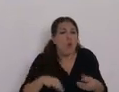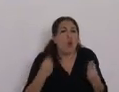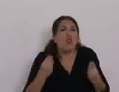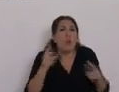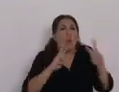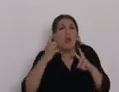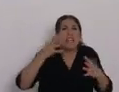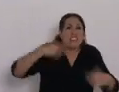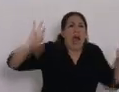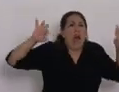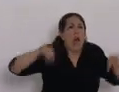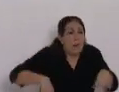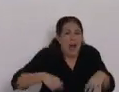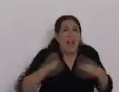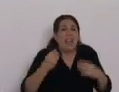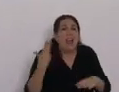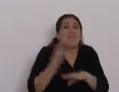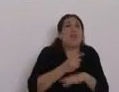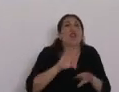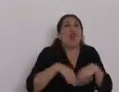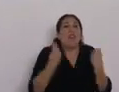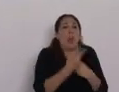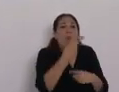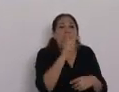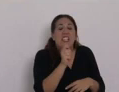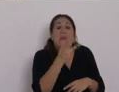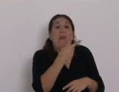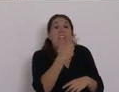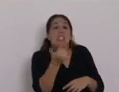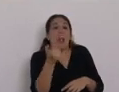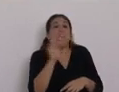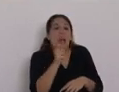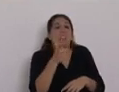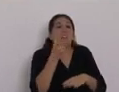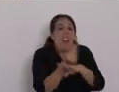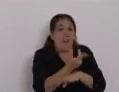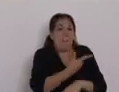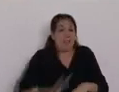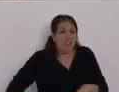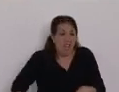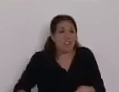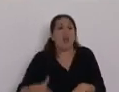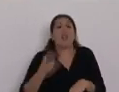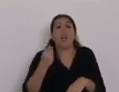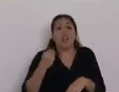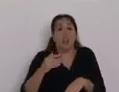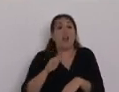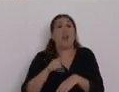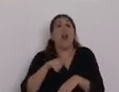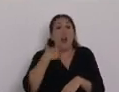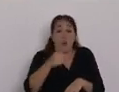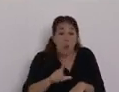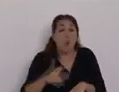que llevan. Que el lunes, producto de la responsabilidad de una oposición